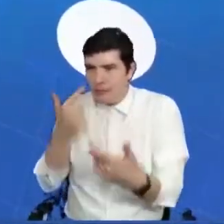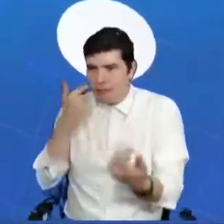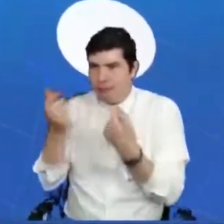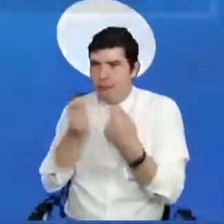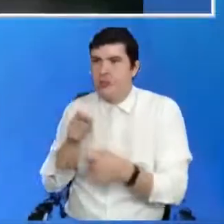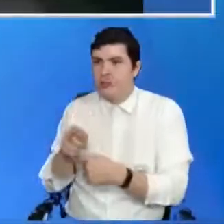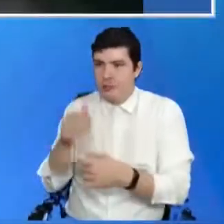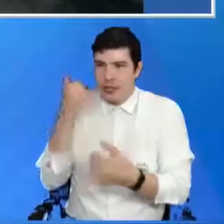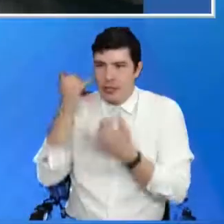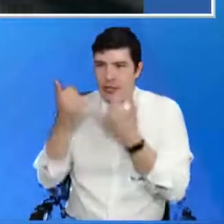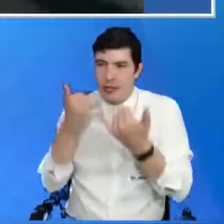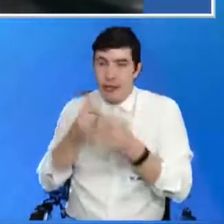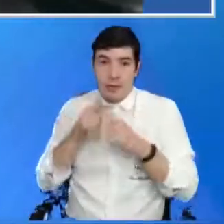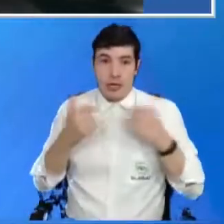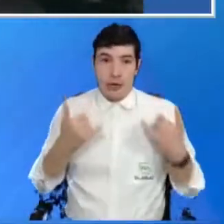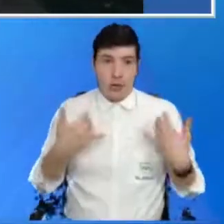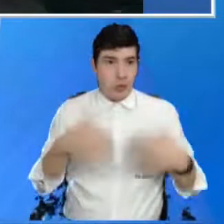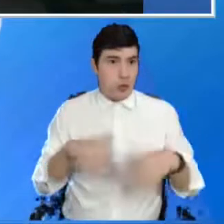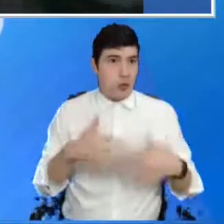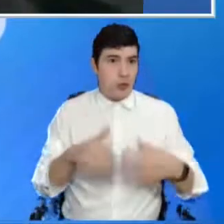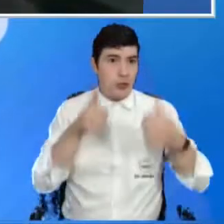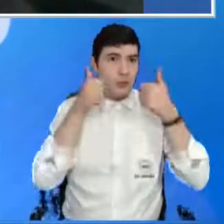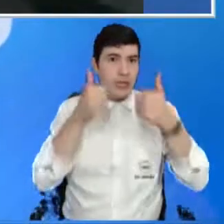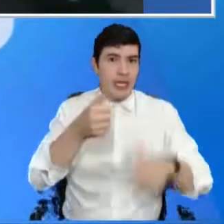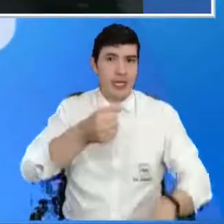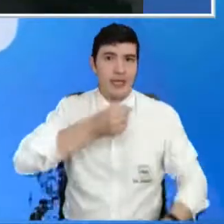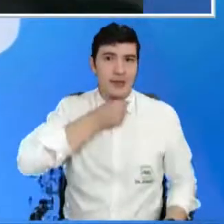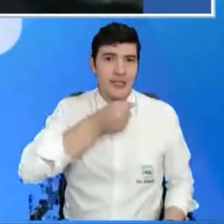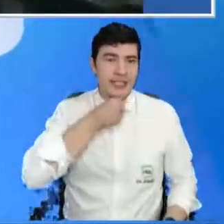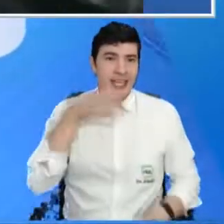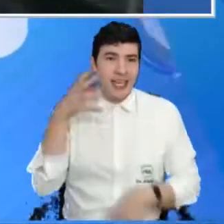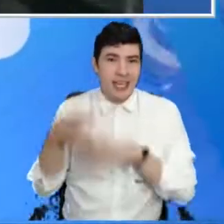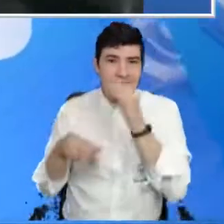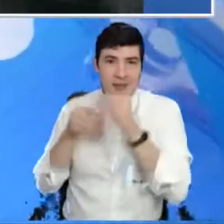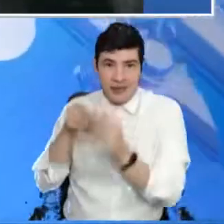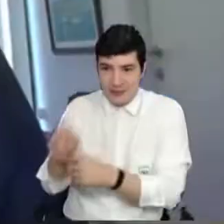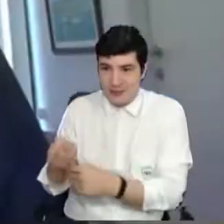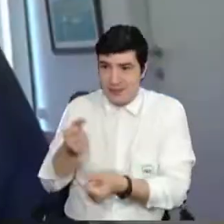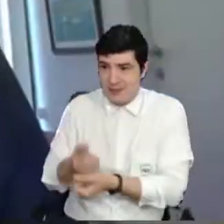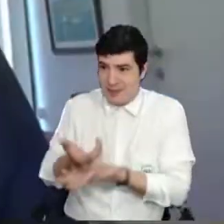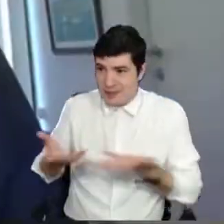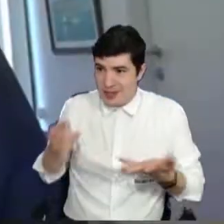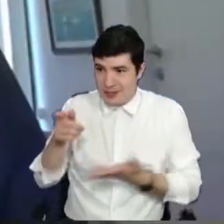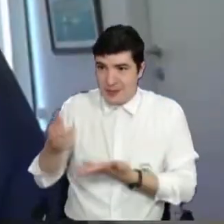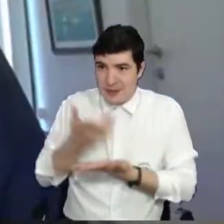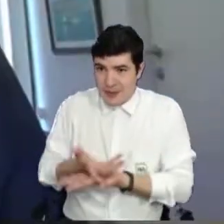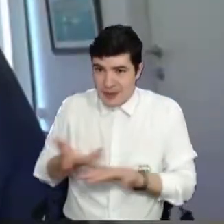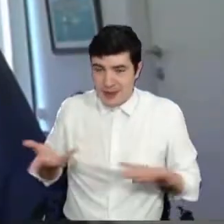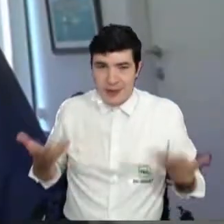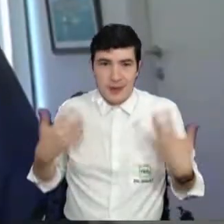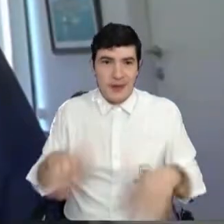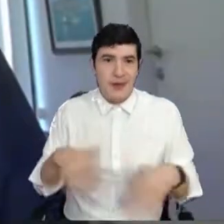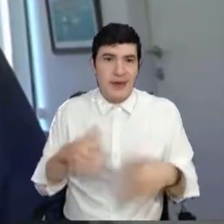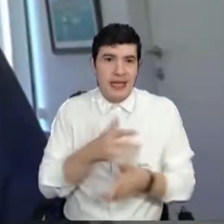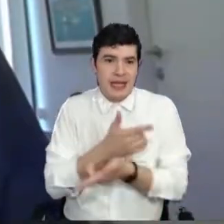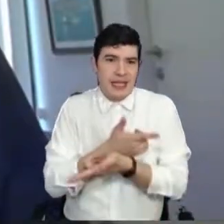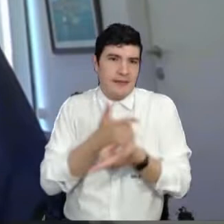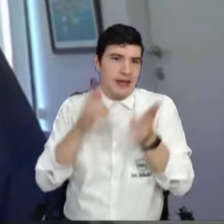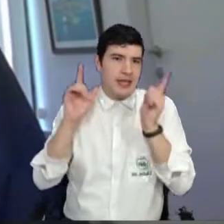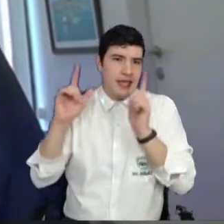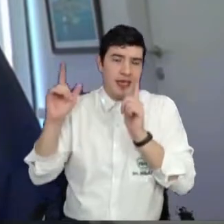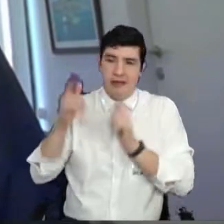es una excelente noticia, porque aparte este es un producto que es totalmente libre de efectos secundarios, porque es un